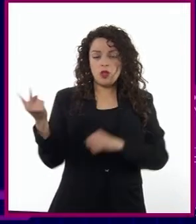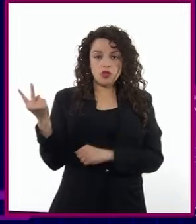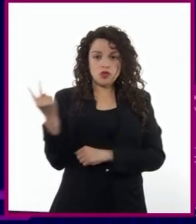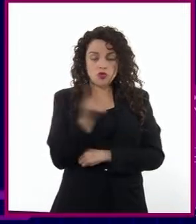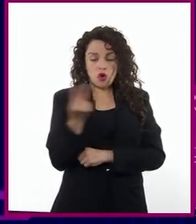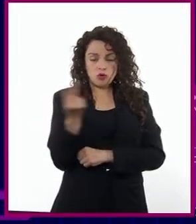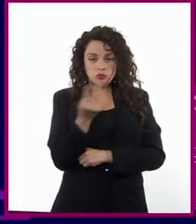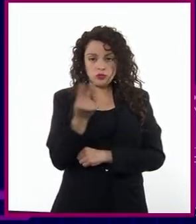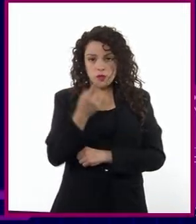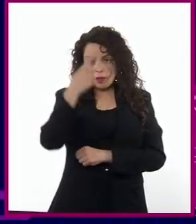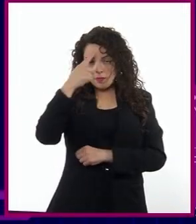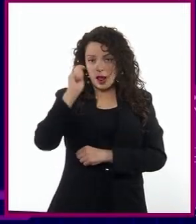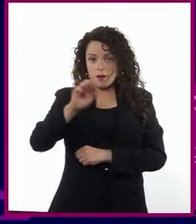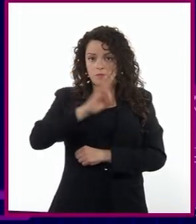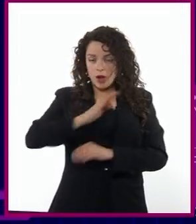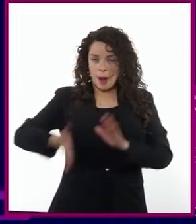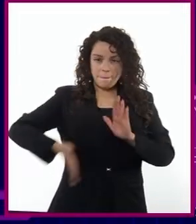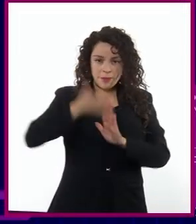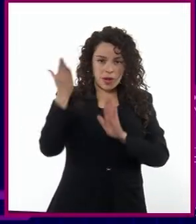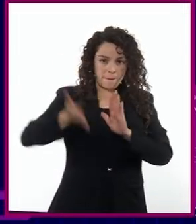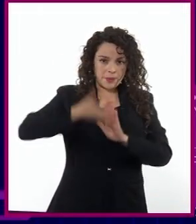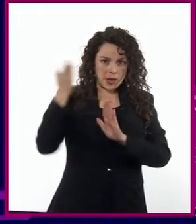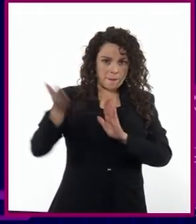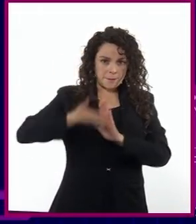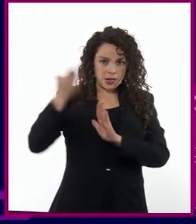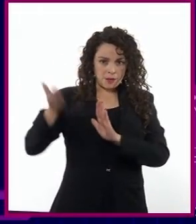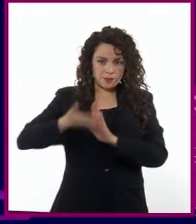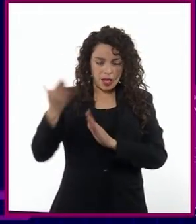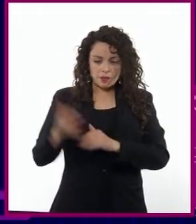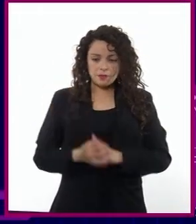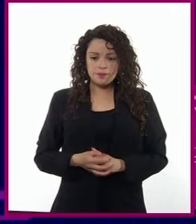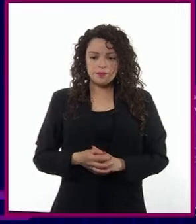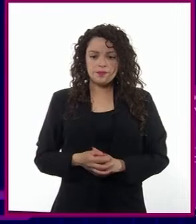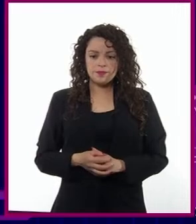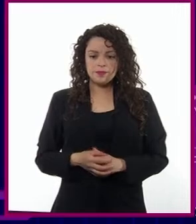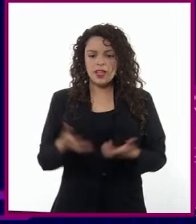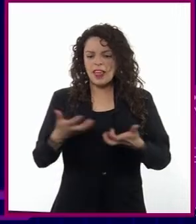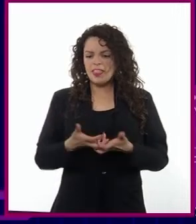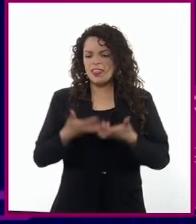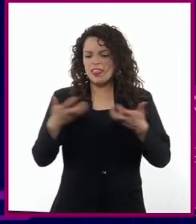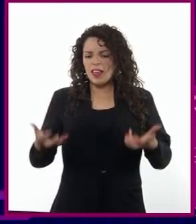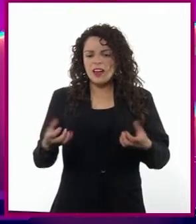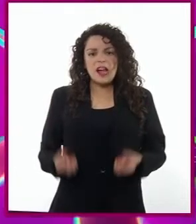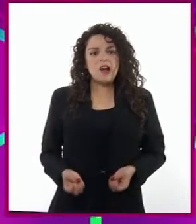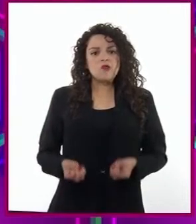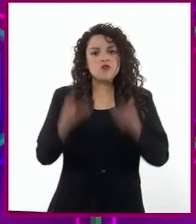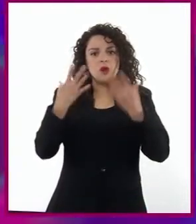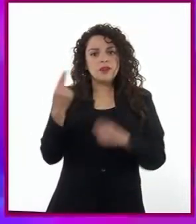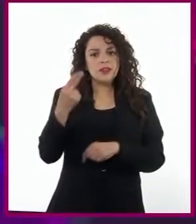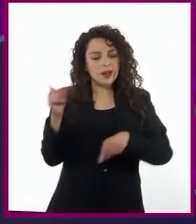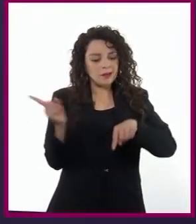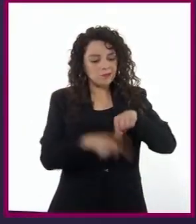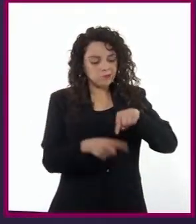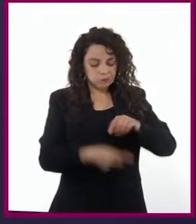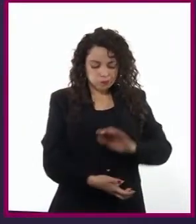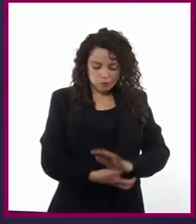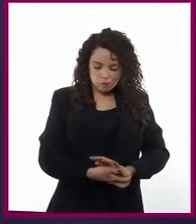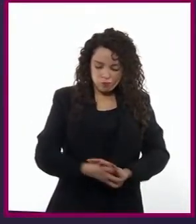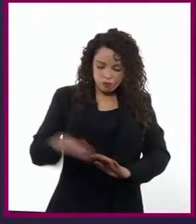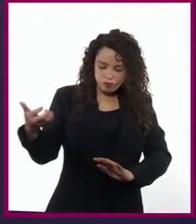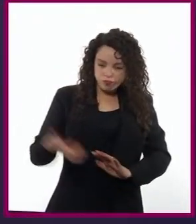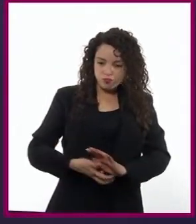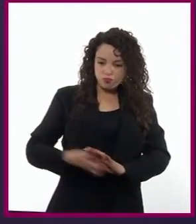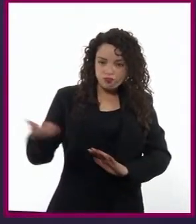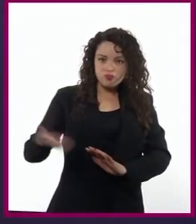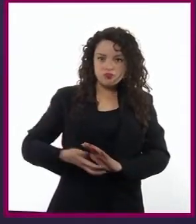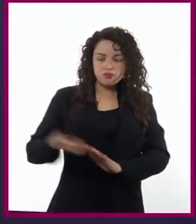ambos casos para construir dichos cimientos. ¿Cuánta tierra tendremos que remover? Para esto